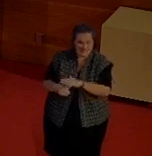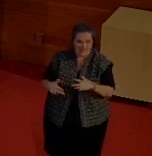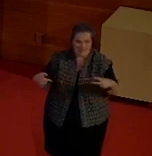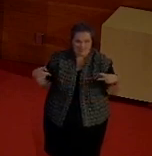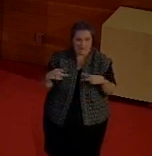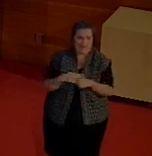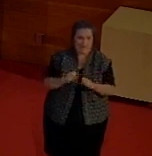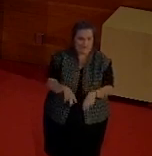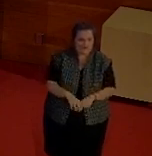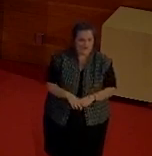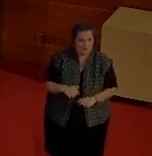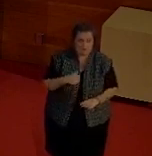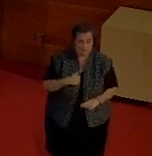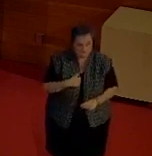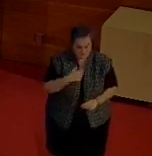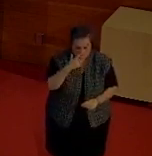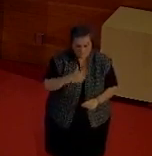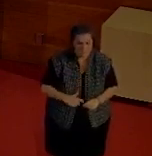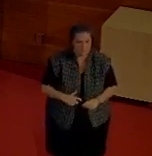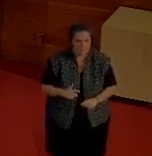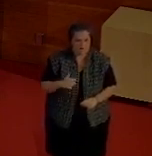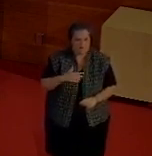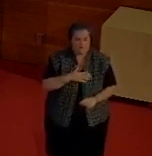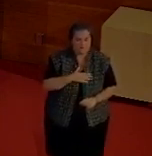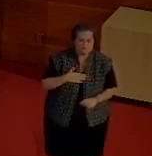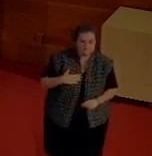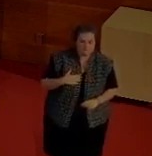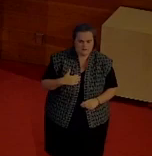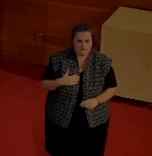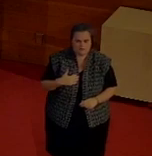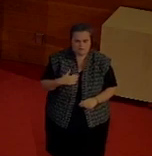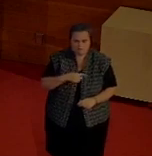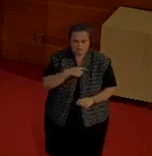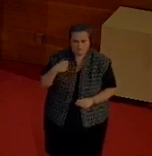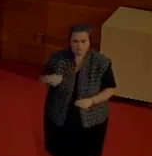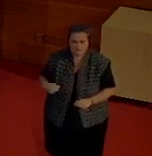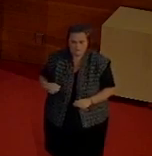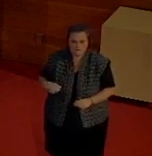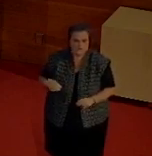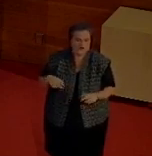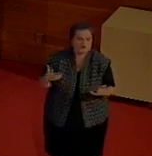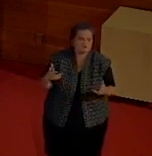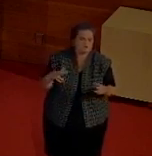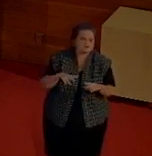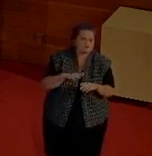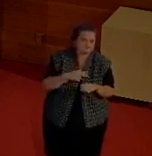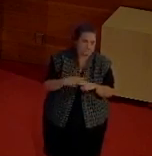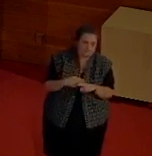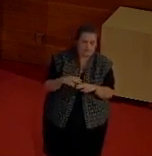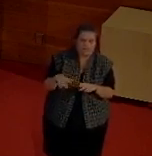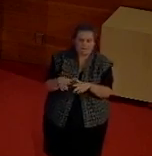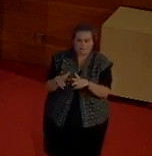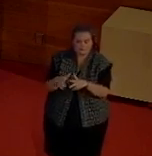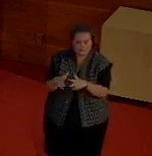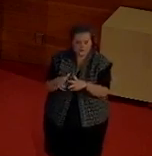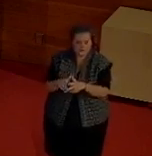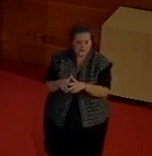individuo yo estar dominado por un sistema como el que yo creo que es china en términos políticos en términos sociales fundamentalmente